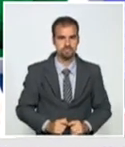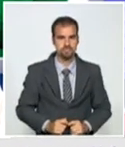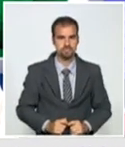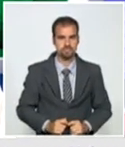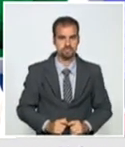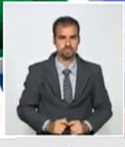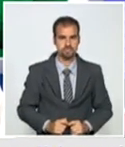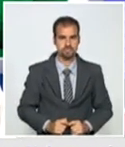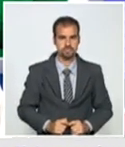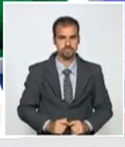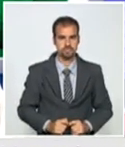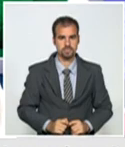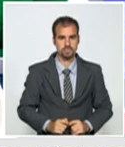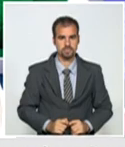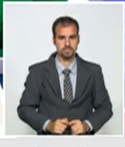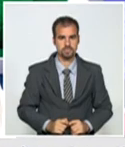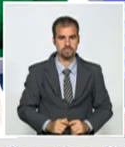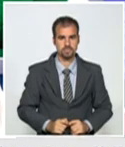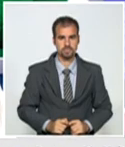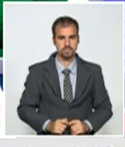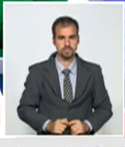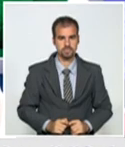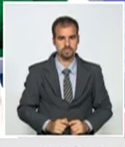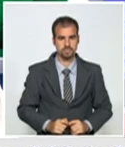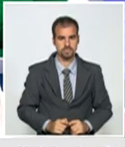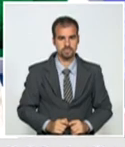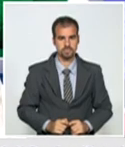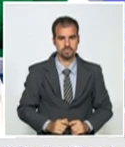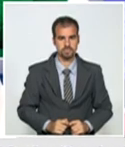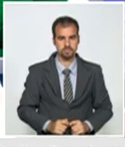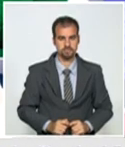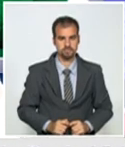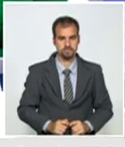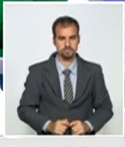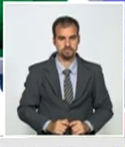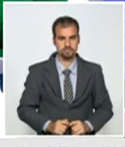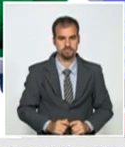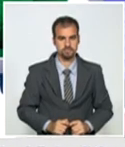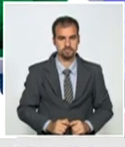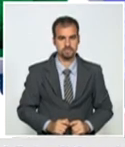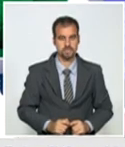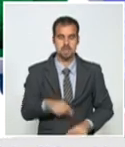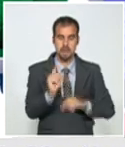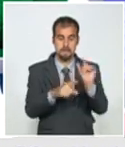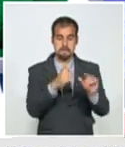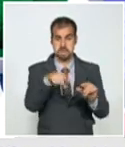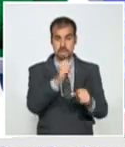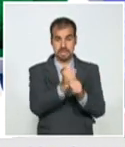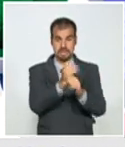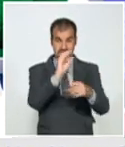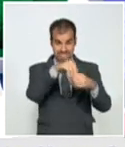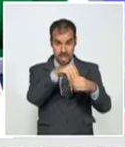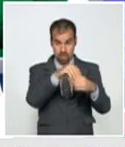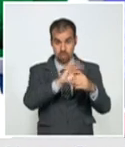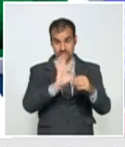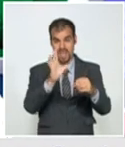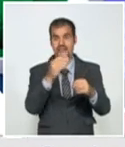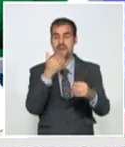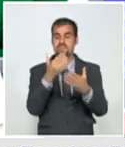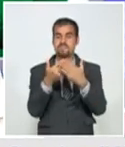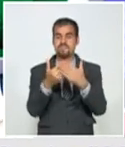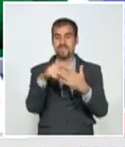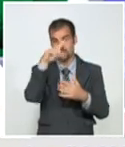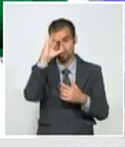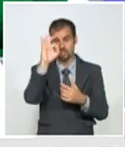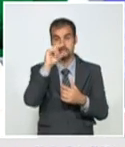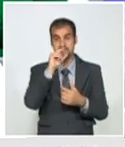vacunando parte con el candidato vacunal, pero que realmente de mucha entrega,